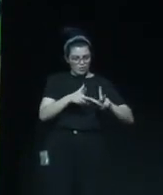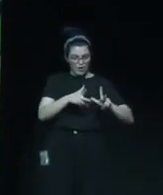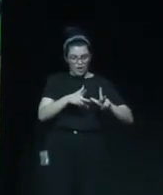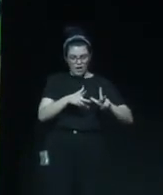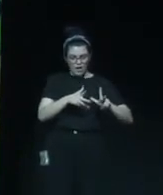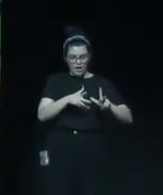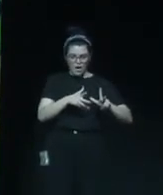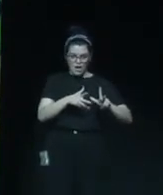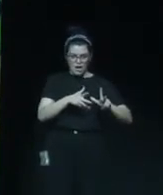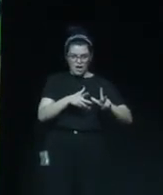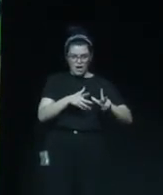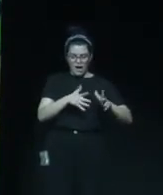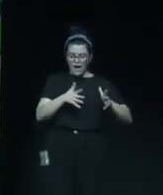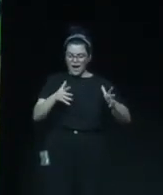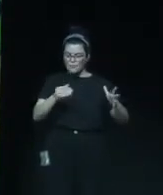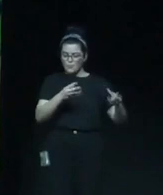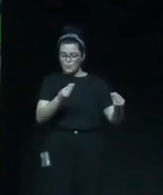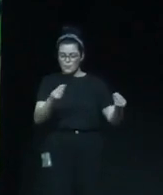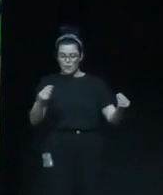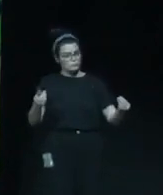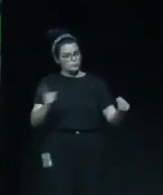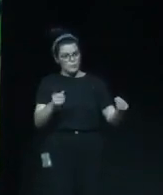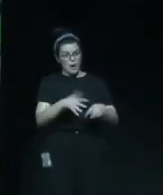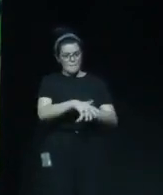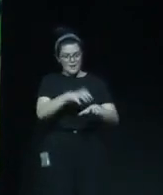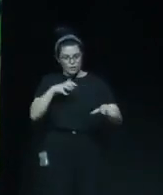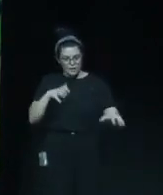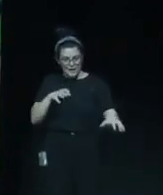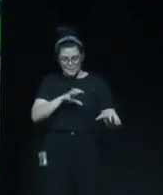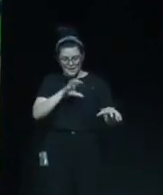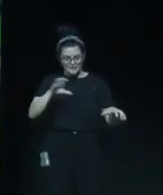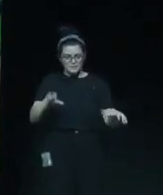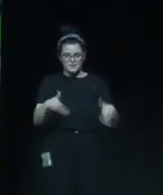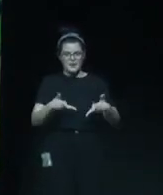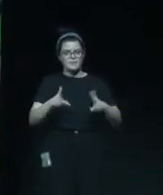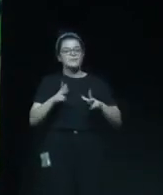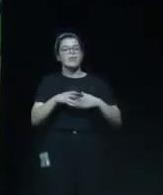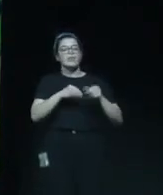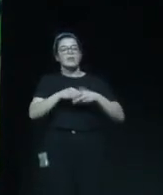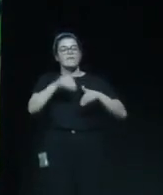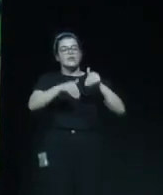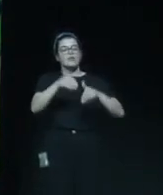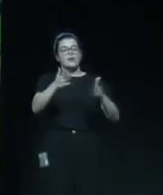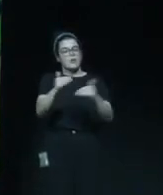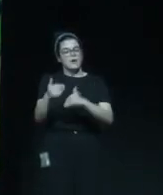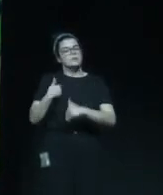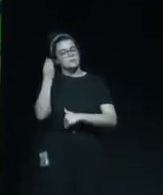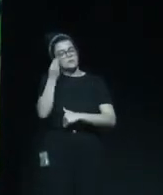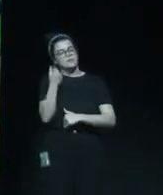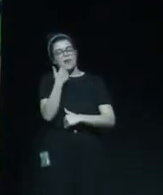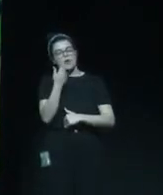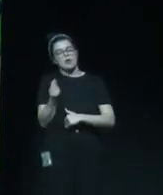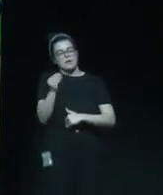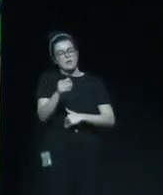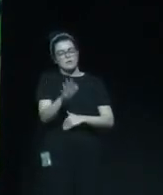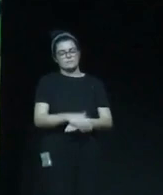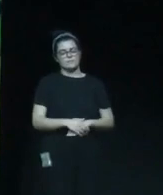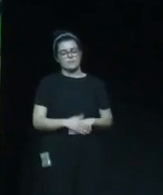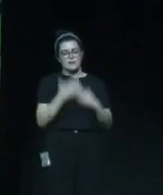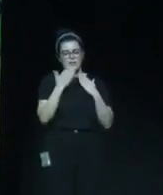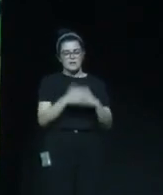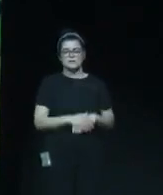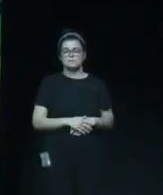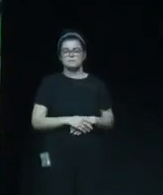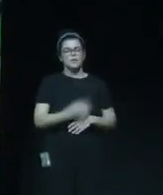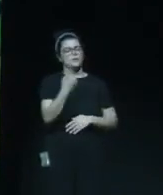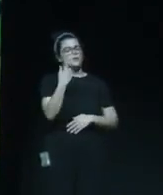decididamente no. La mayoría de los países no hay esa libertad y a mí me pareció una reflexión muy interesante. Muchas gracias. Yo me voy a quedar